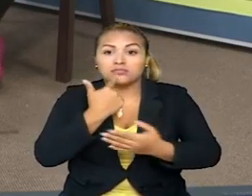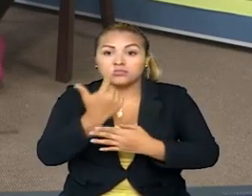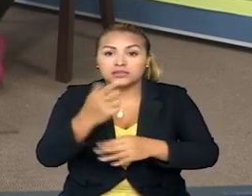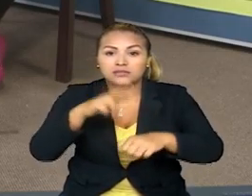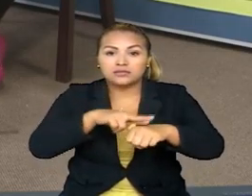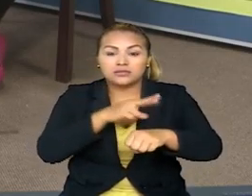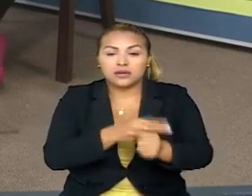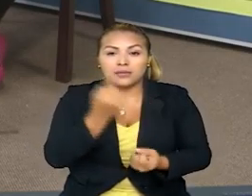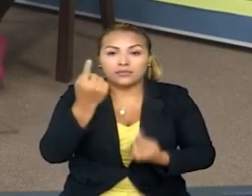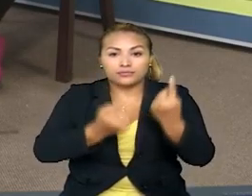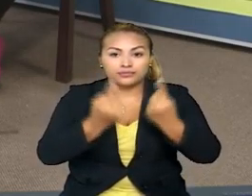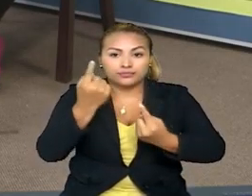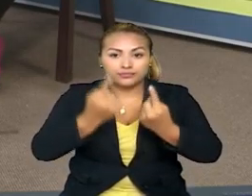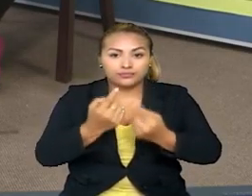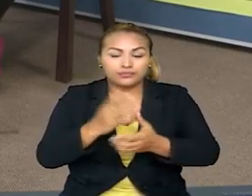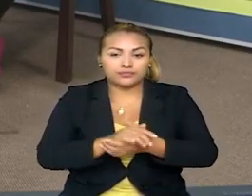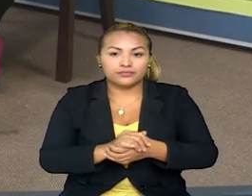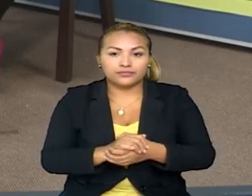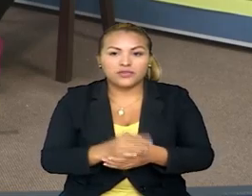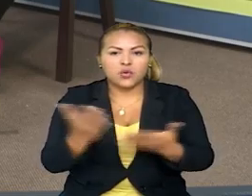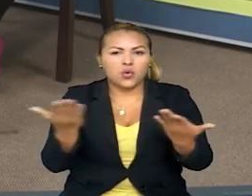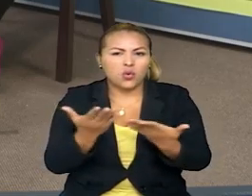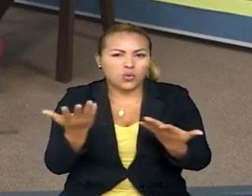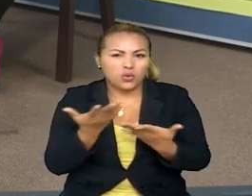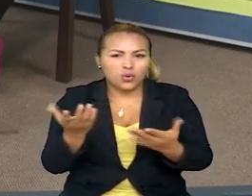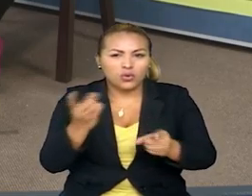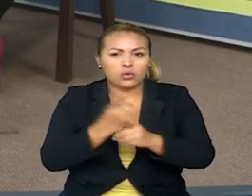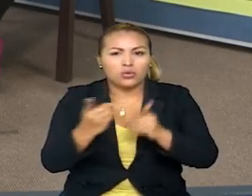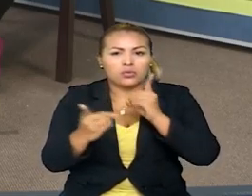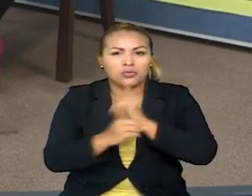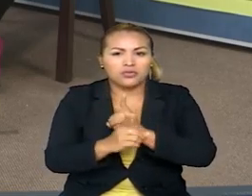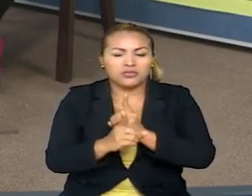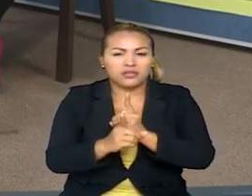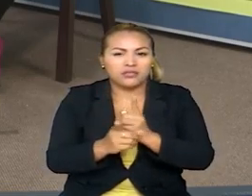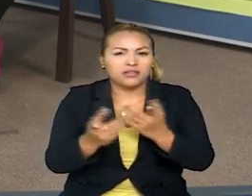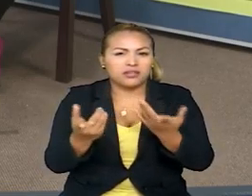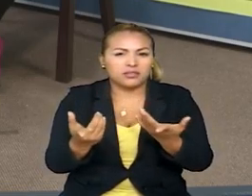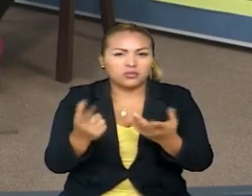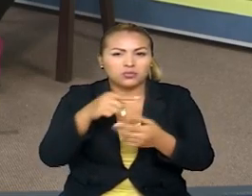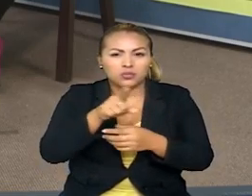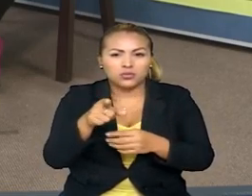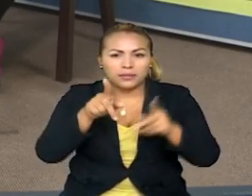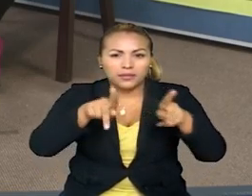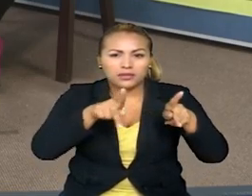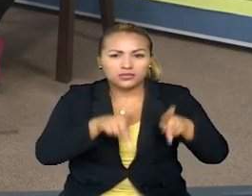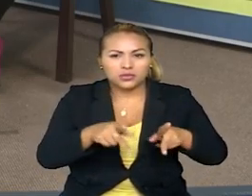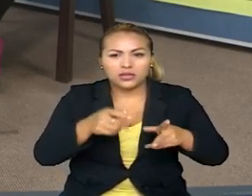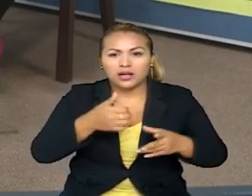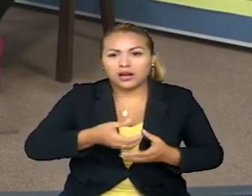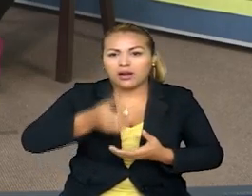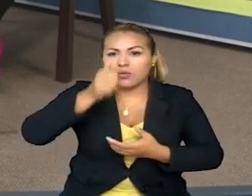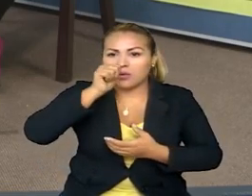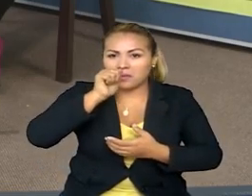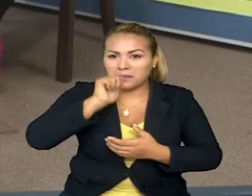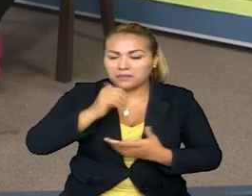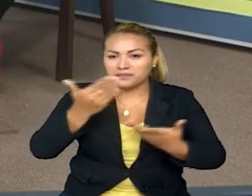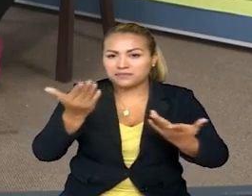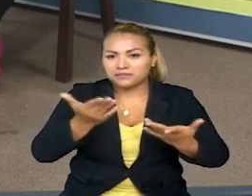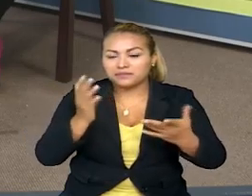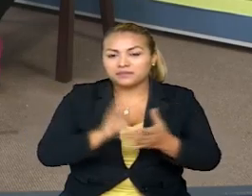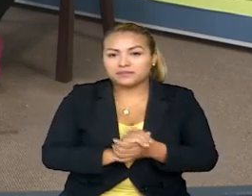cuáles son o cómo debe ser desde el procesamiento almacenamiento purificación del agua y